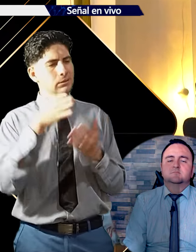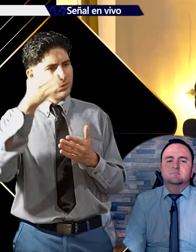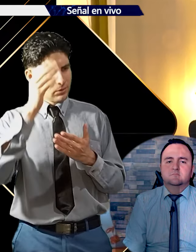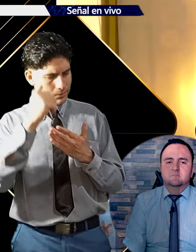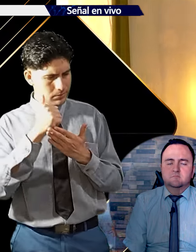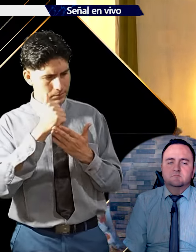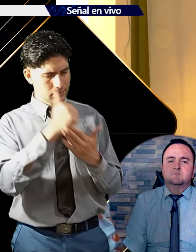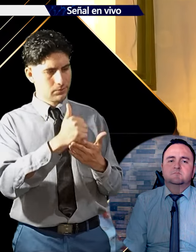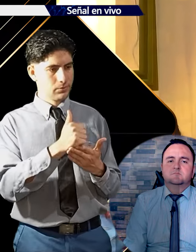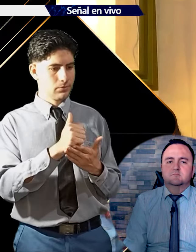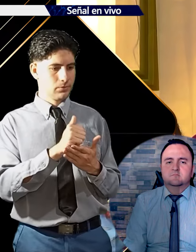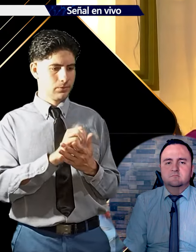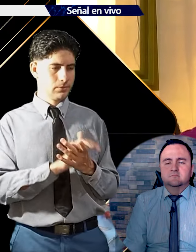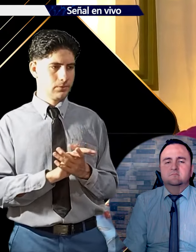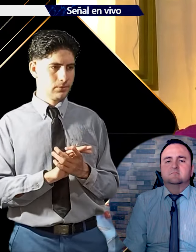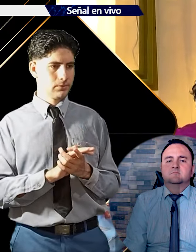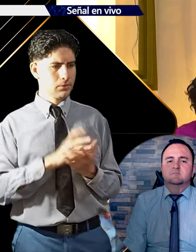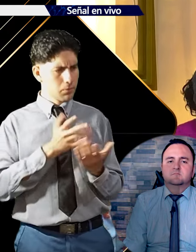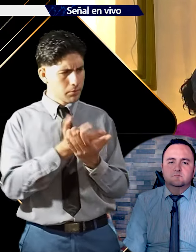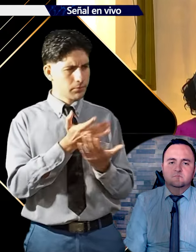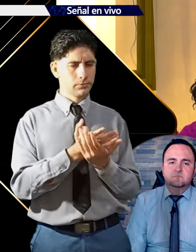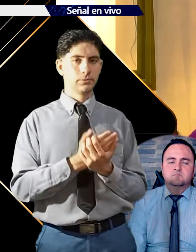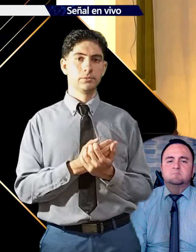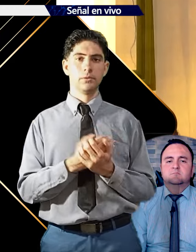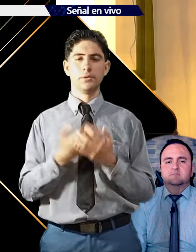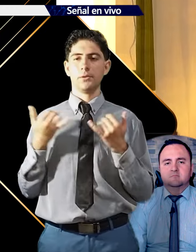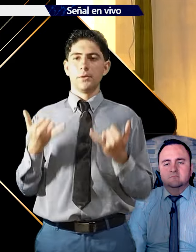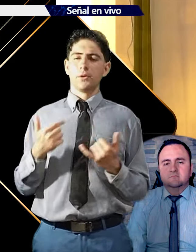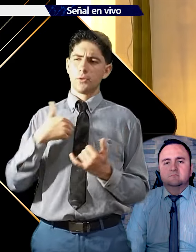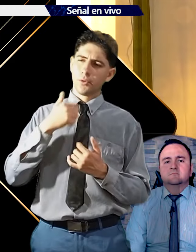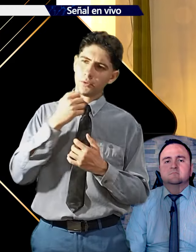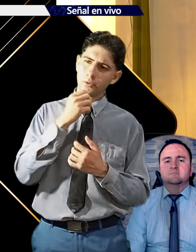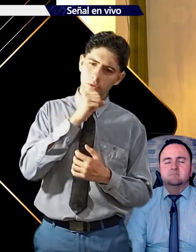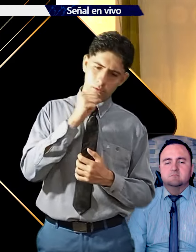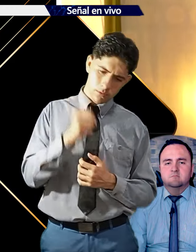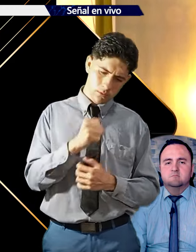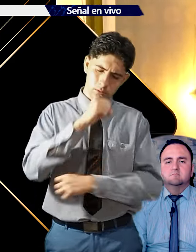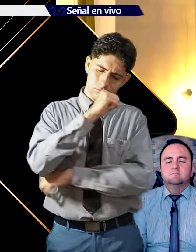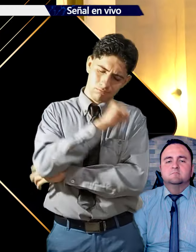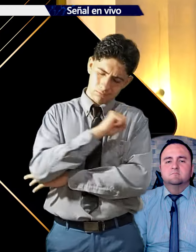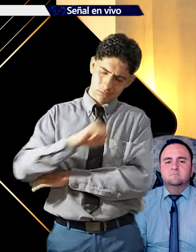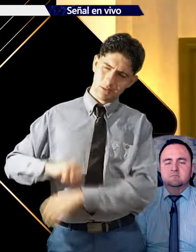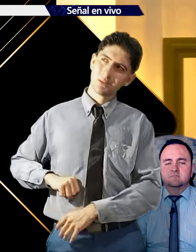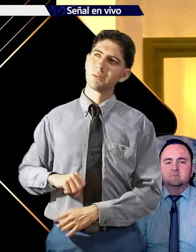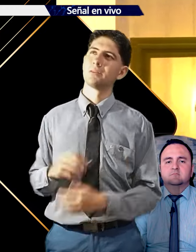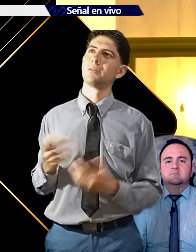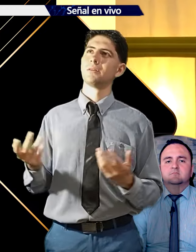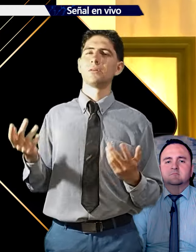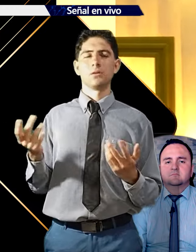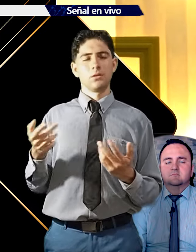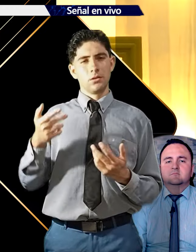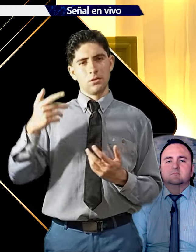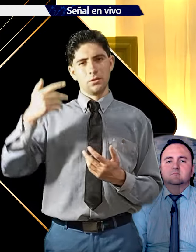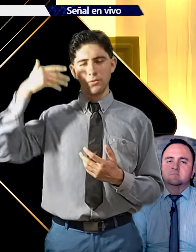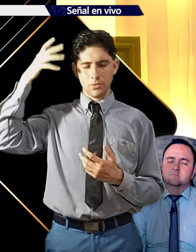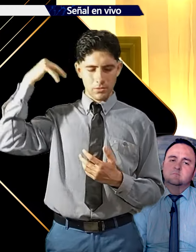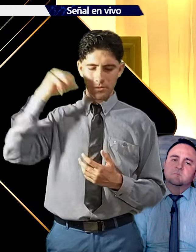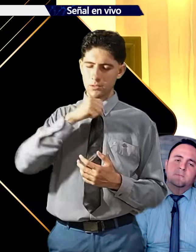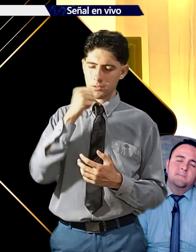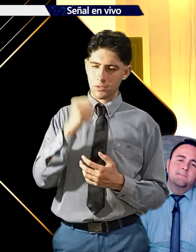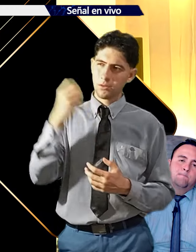que cuidar esto, vea, el Señor le va a ayudar. Y había una preocupación de los ancianos. Y hoy en día que yo soy anciana, yo digo,